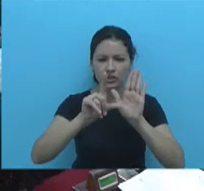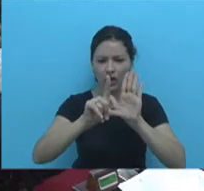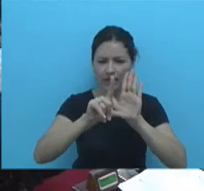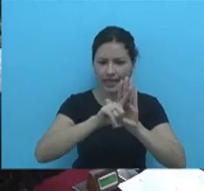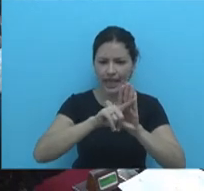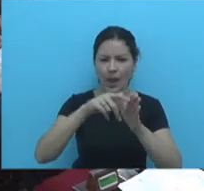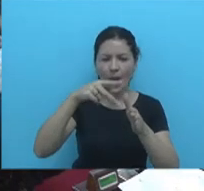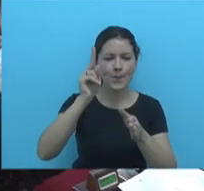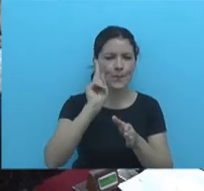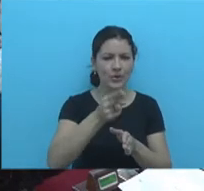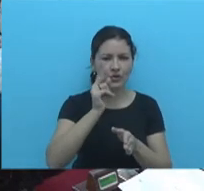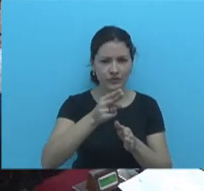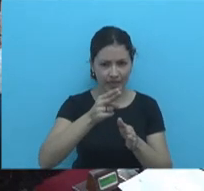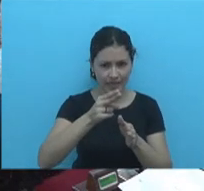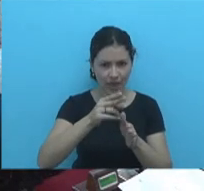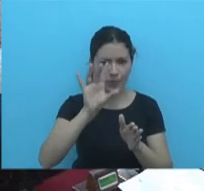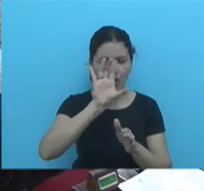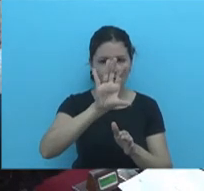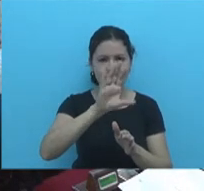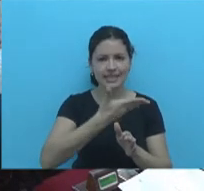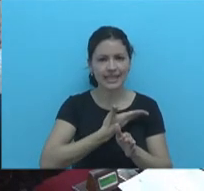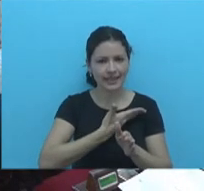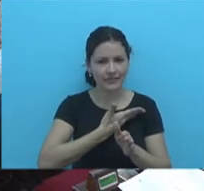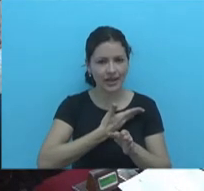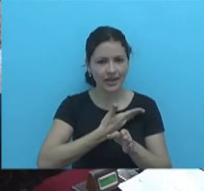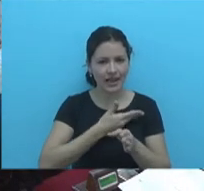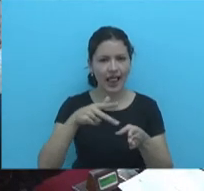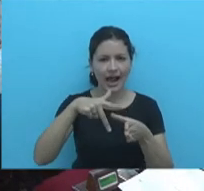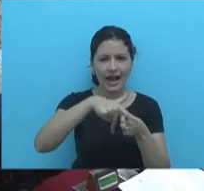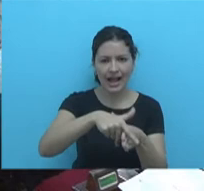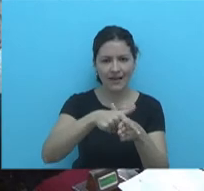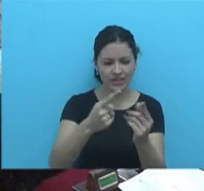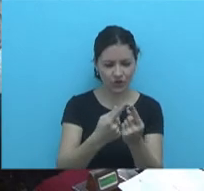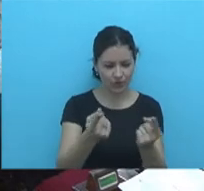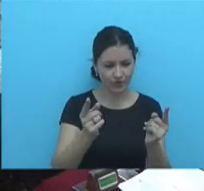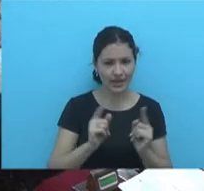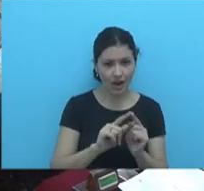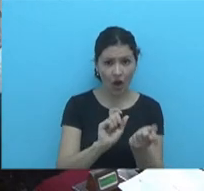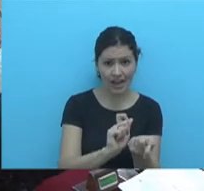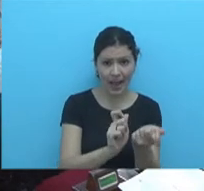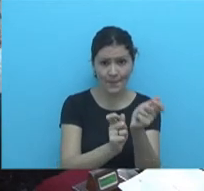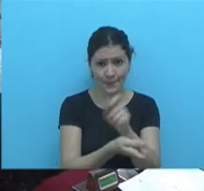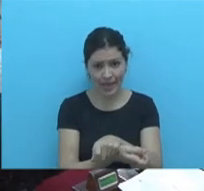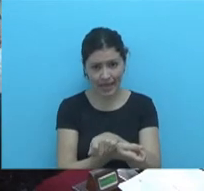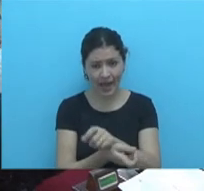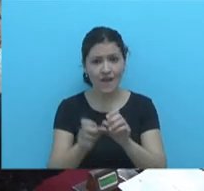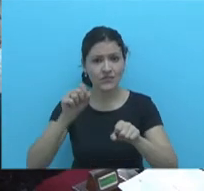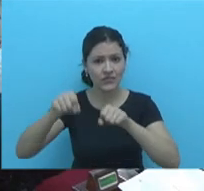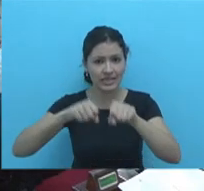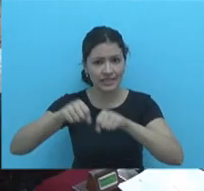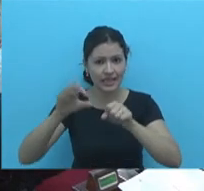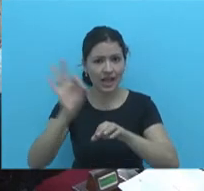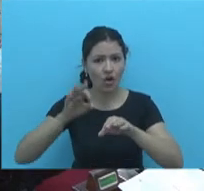sea, prohibir dentro del territorio de la provincia de Santa Fe la tracción a sangre y su reemplazo por bicicletas, motos